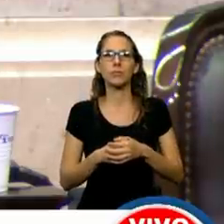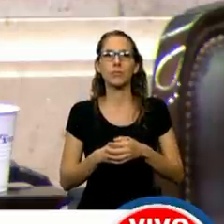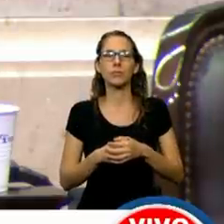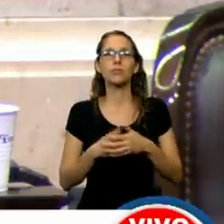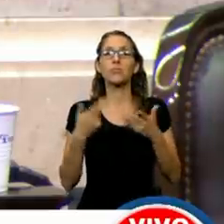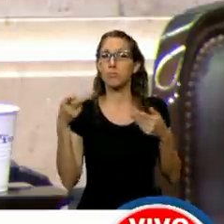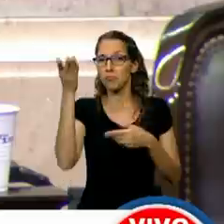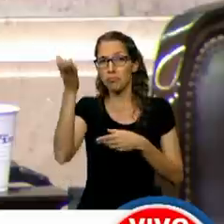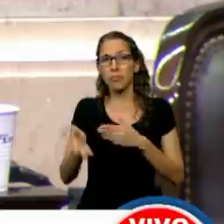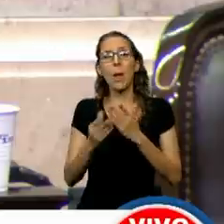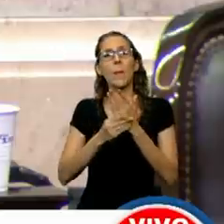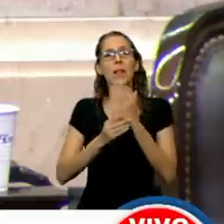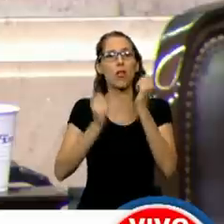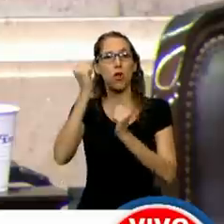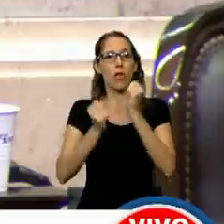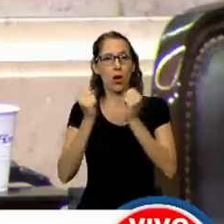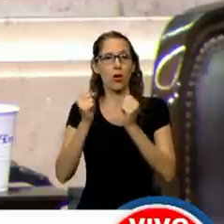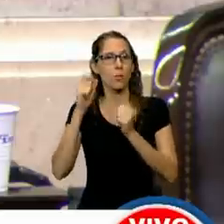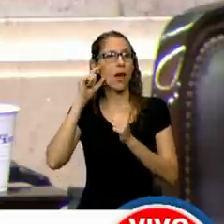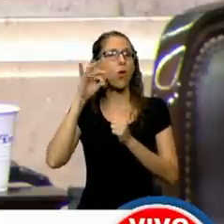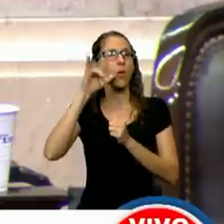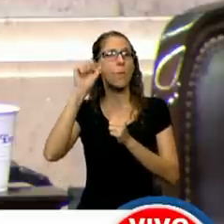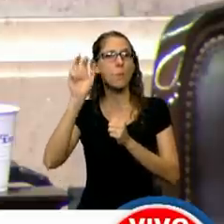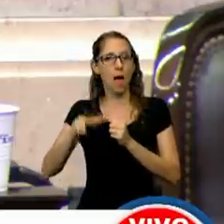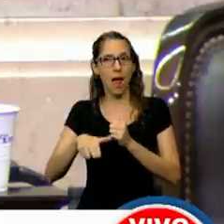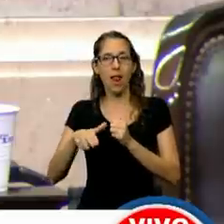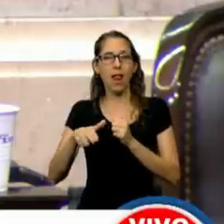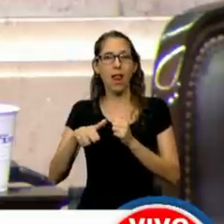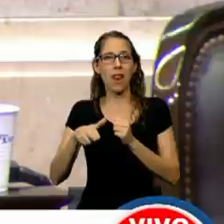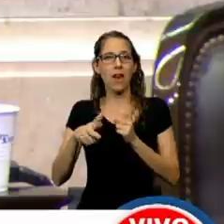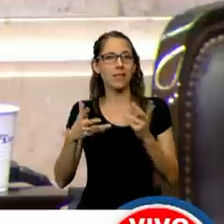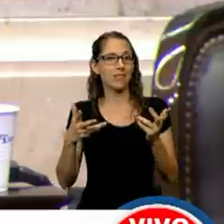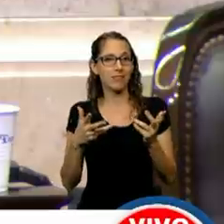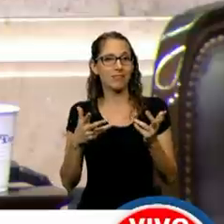dijo el ministro humano después